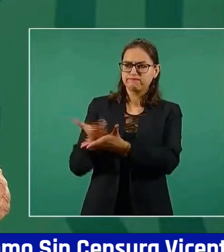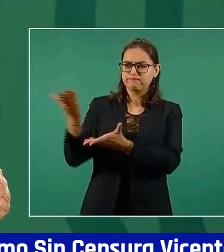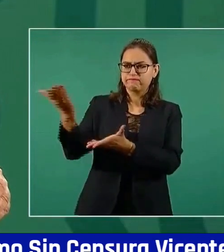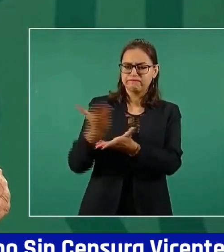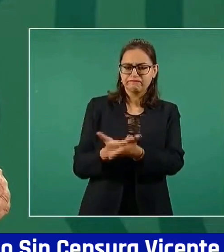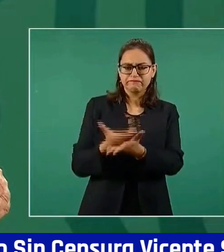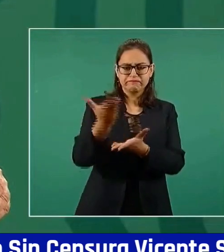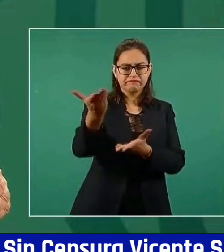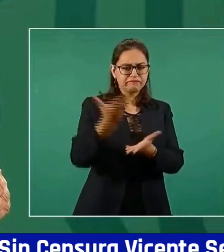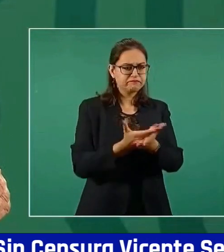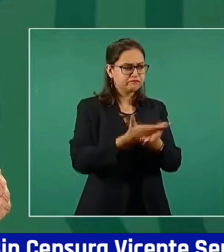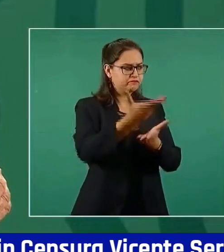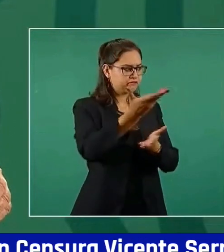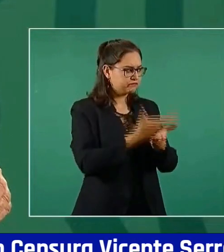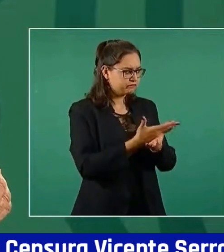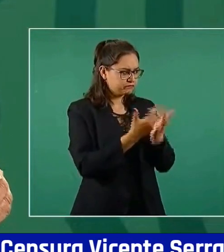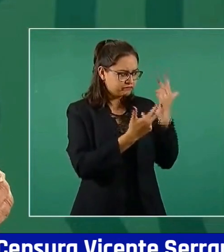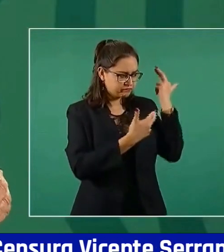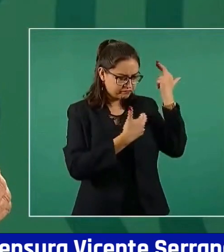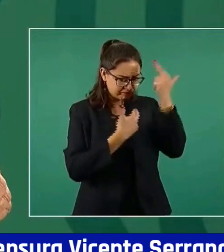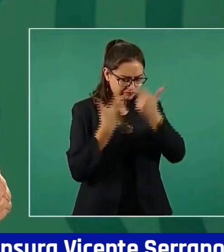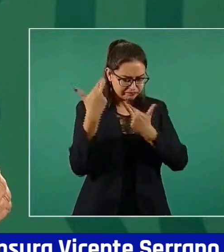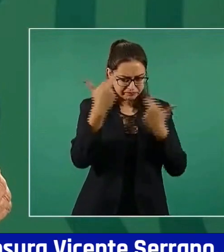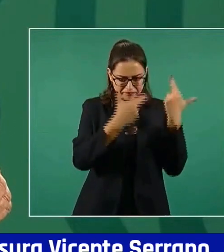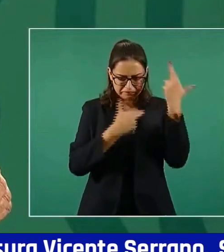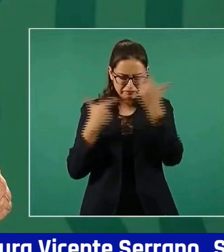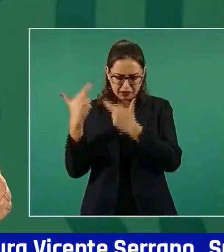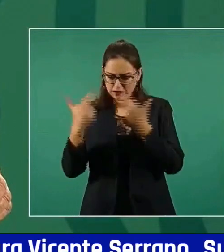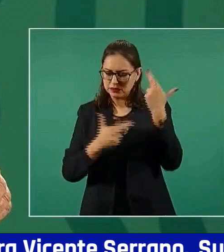analizando de quiénes